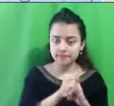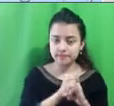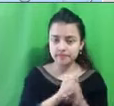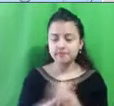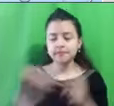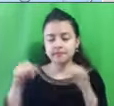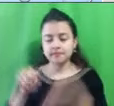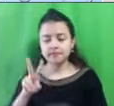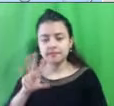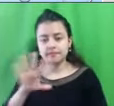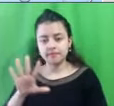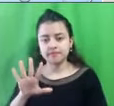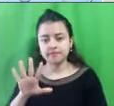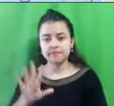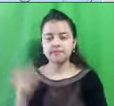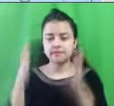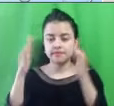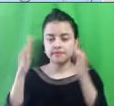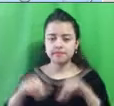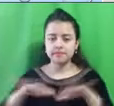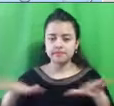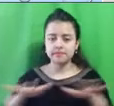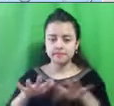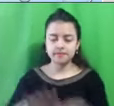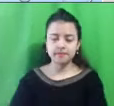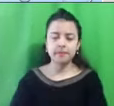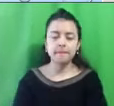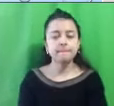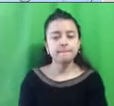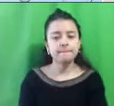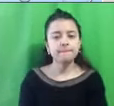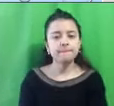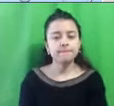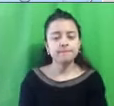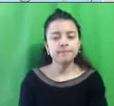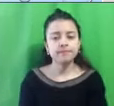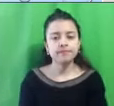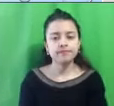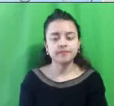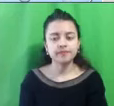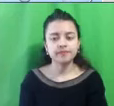25 lo vamos a realizar por parte de la administración municipal.